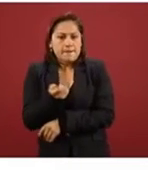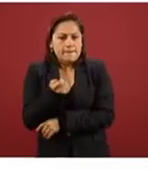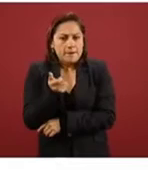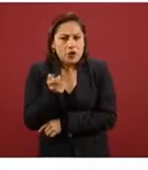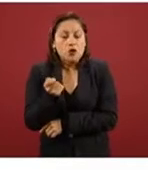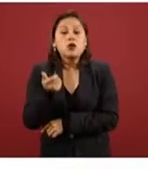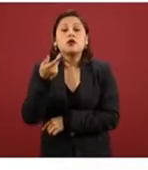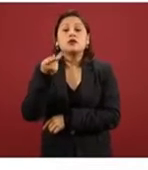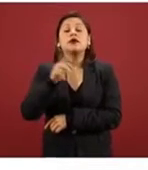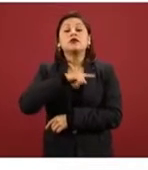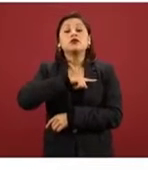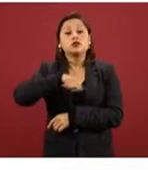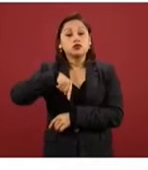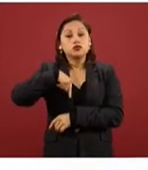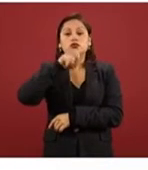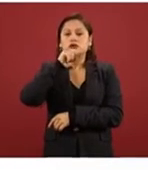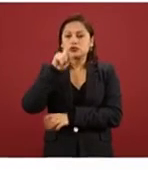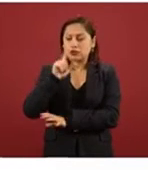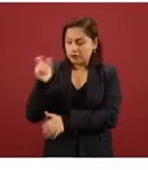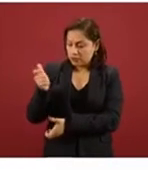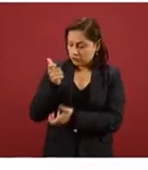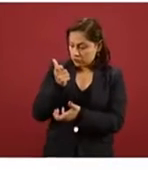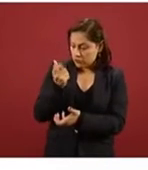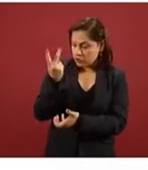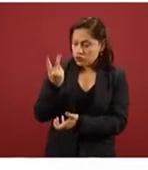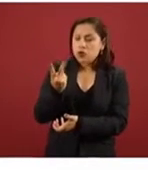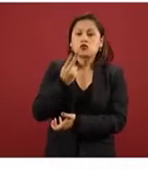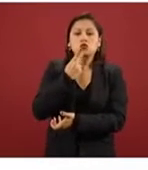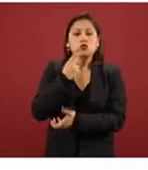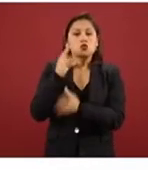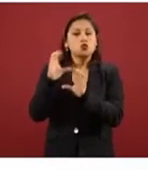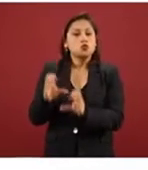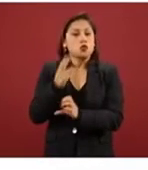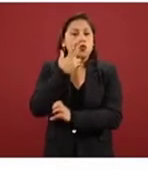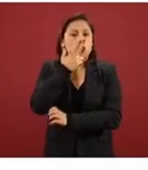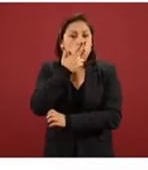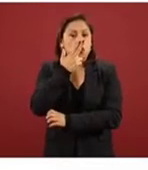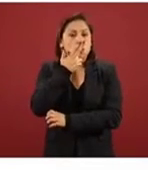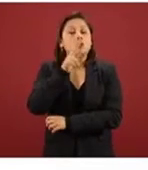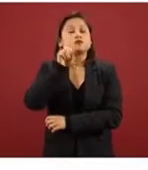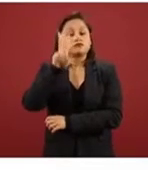disciplinados en la utilización de estos instrumentos que, como ustedes saben, permiten